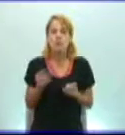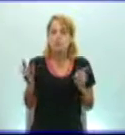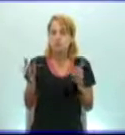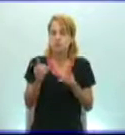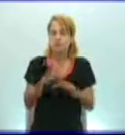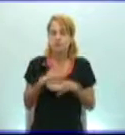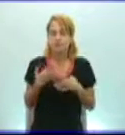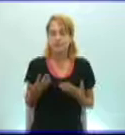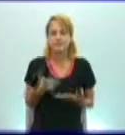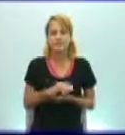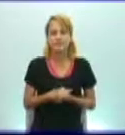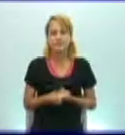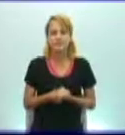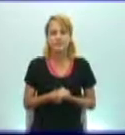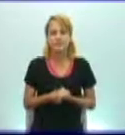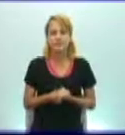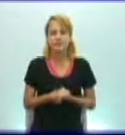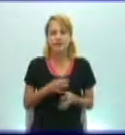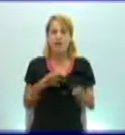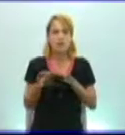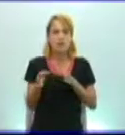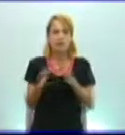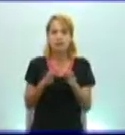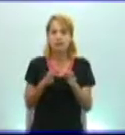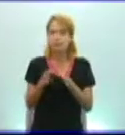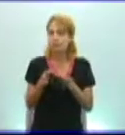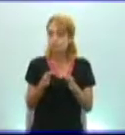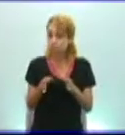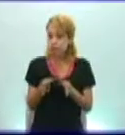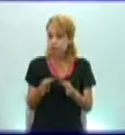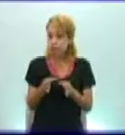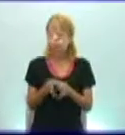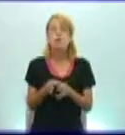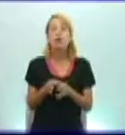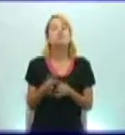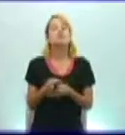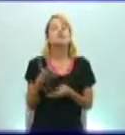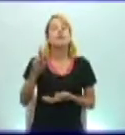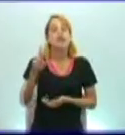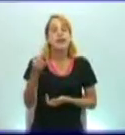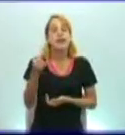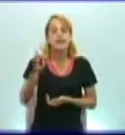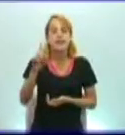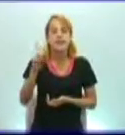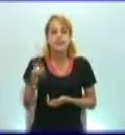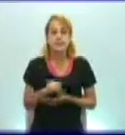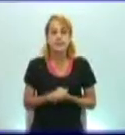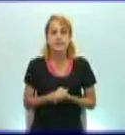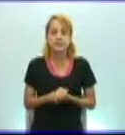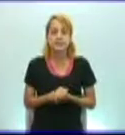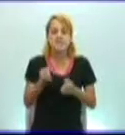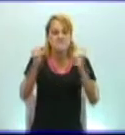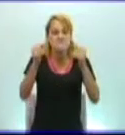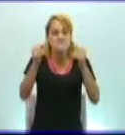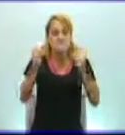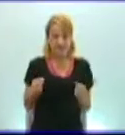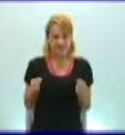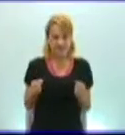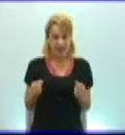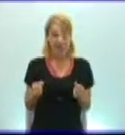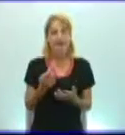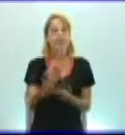que las funciones principales de las raíces son fijar la planta al